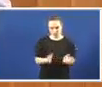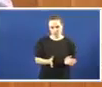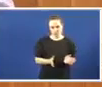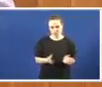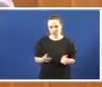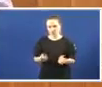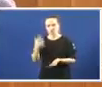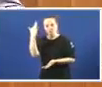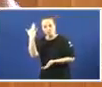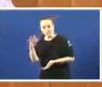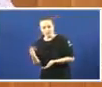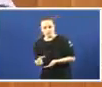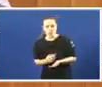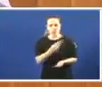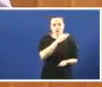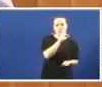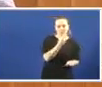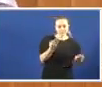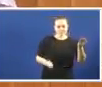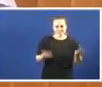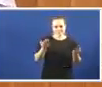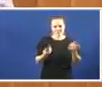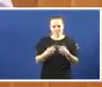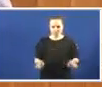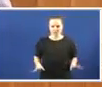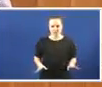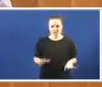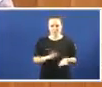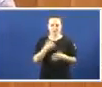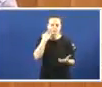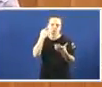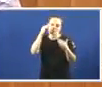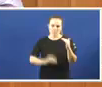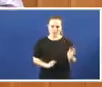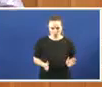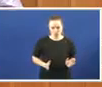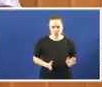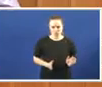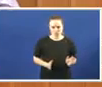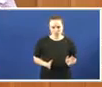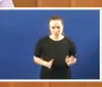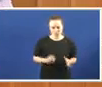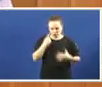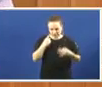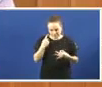se vai acumulando un recorte gradual, pero sostido no tempo, menos visible, pero igual de perverso.